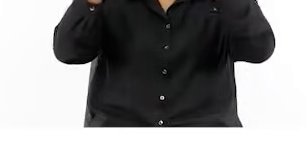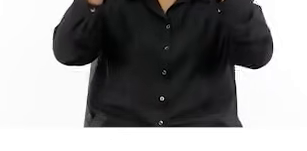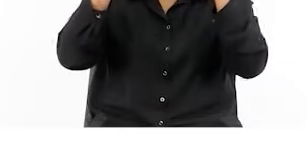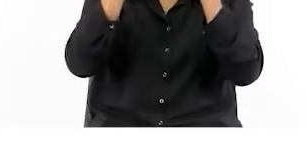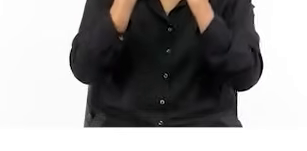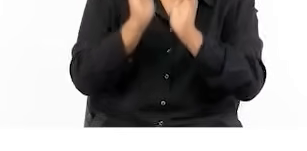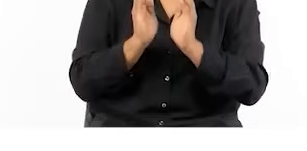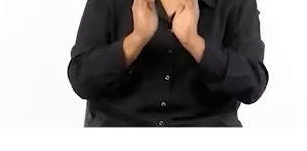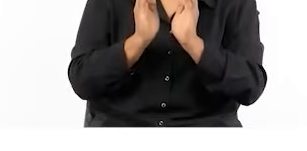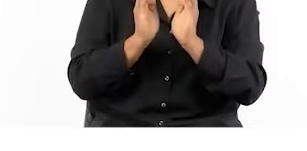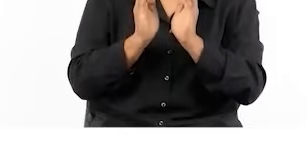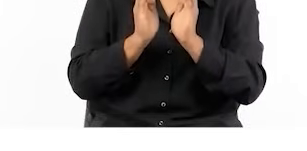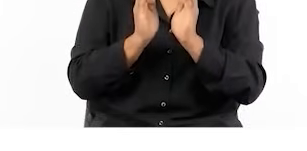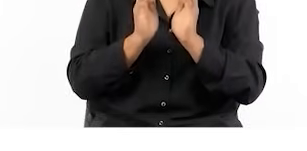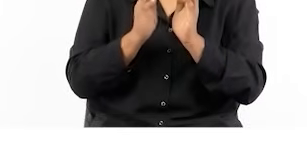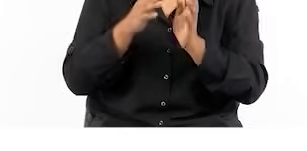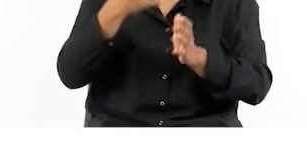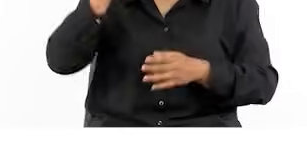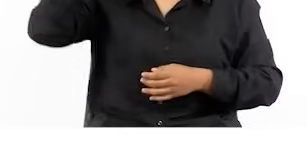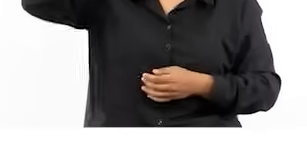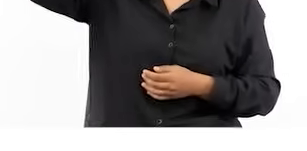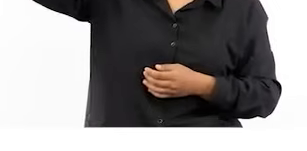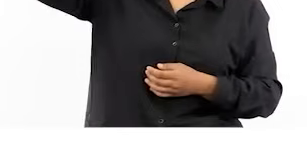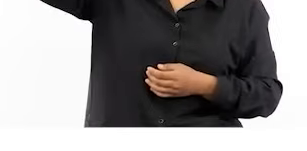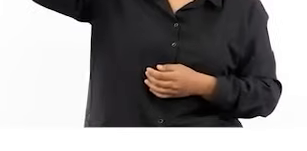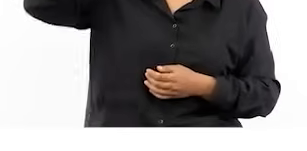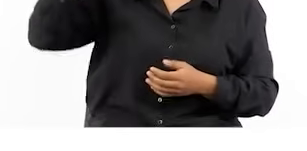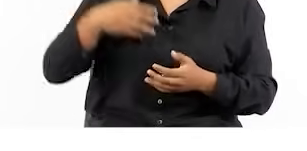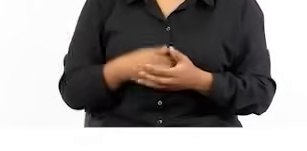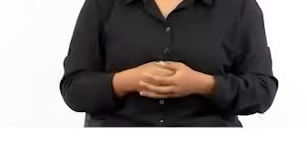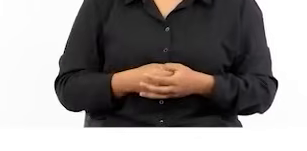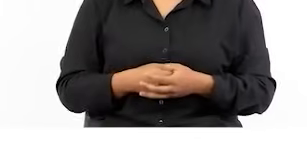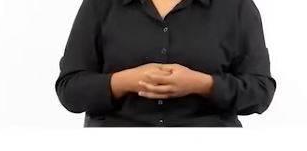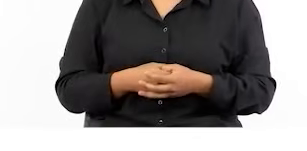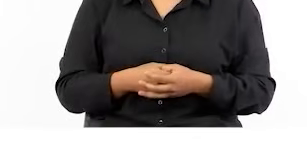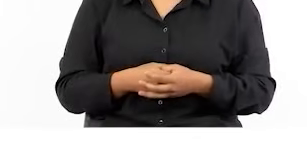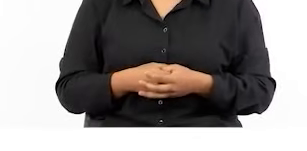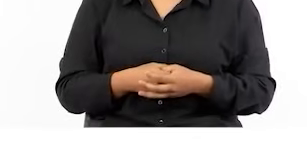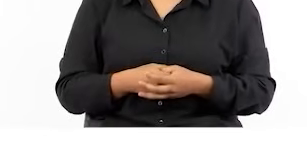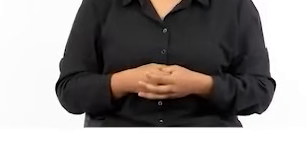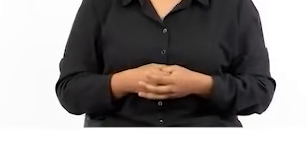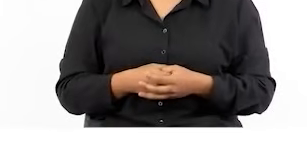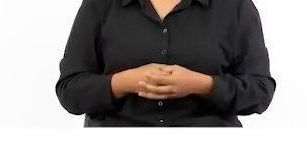a morir, mientras que las estrellas menos masivas, por fortuna, como el Sol,